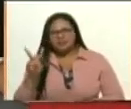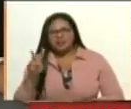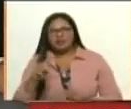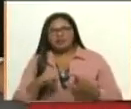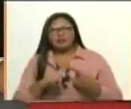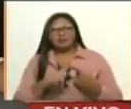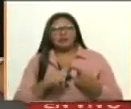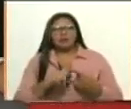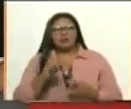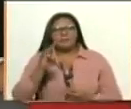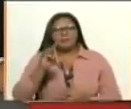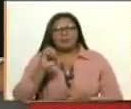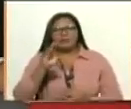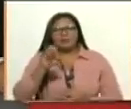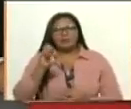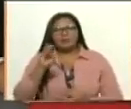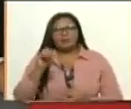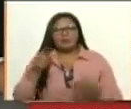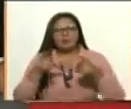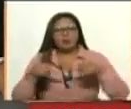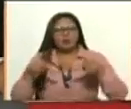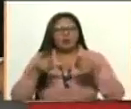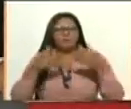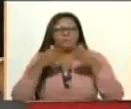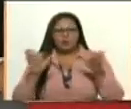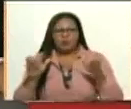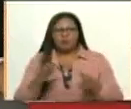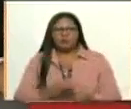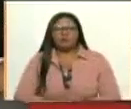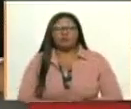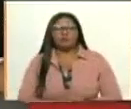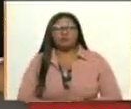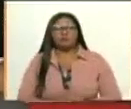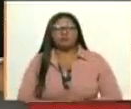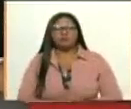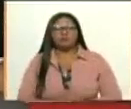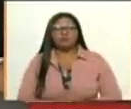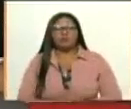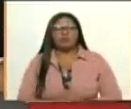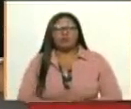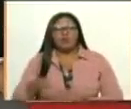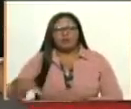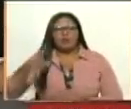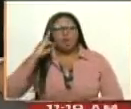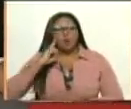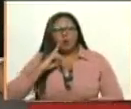Correcto. Pesebre de Espacio Público, Puerto Ordaz, Estado Bolívar.